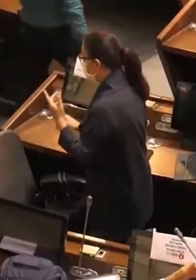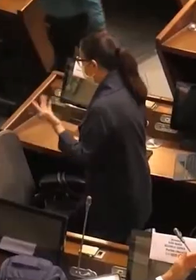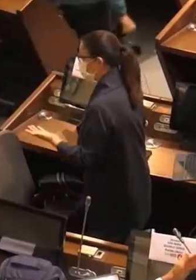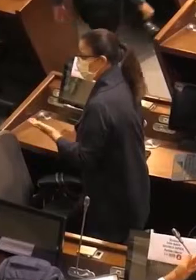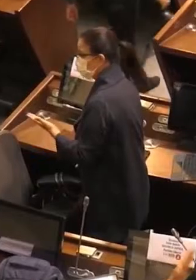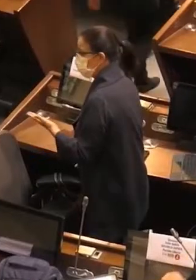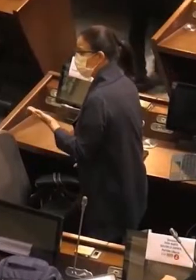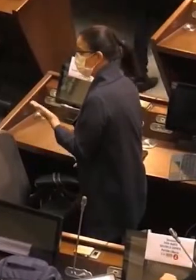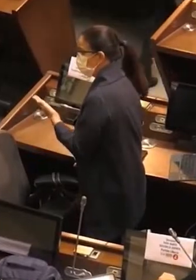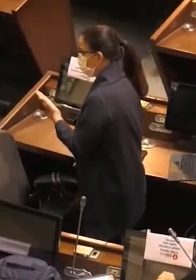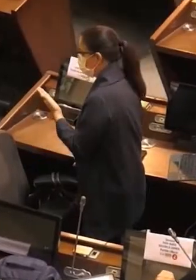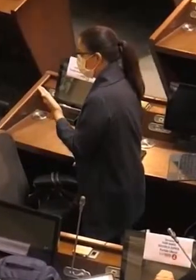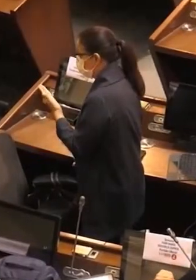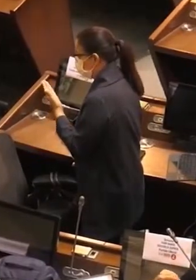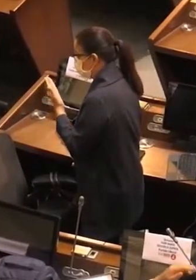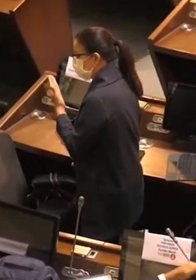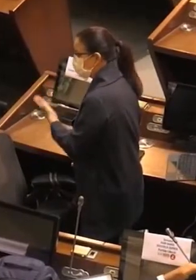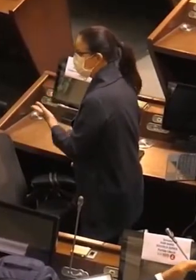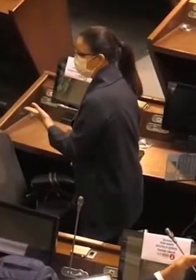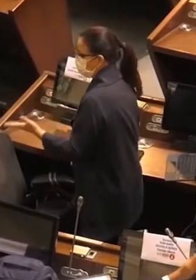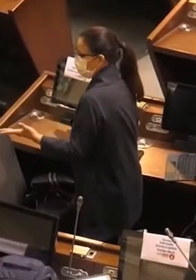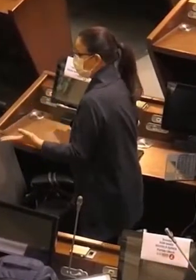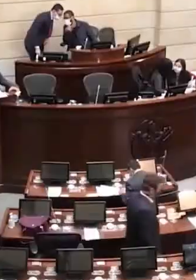infiltrado intereses del cartel de Medellín